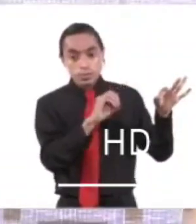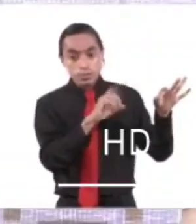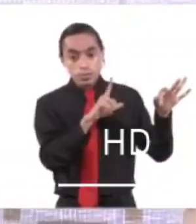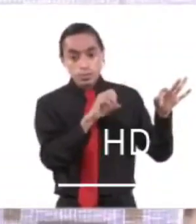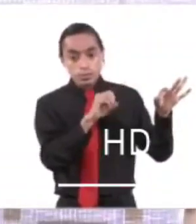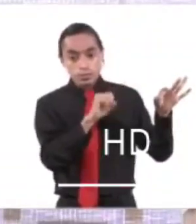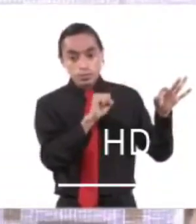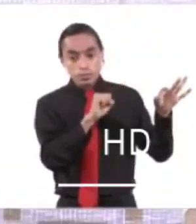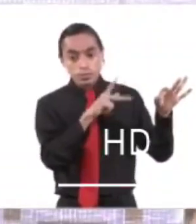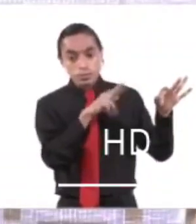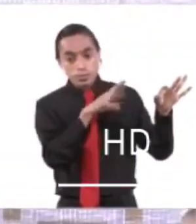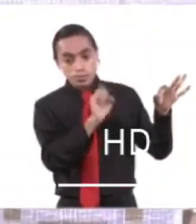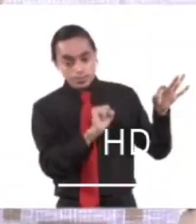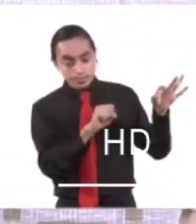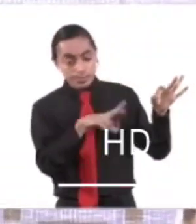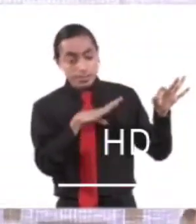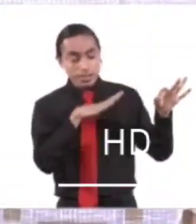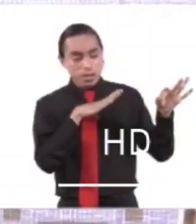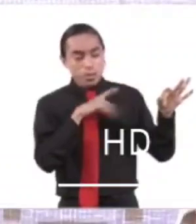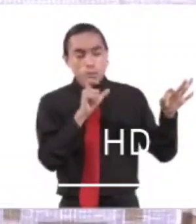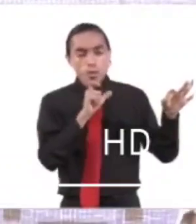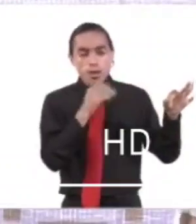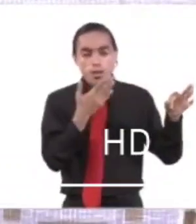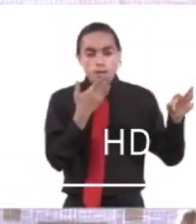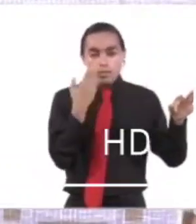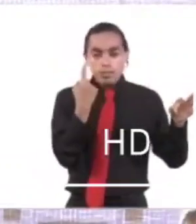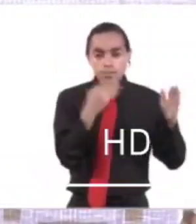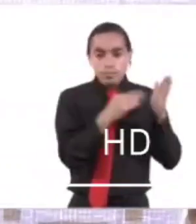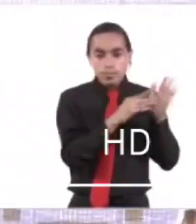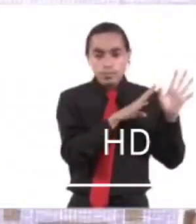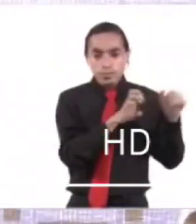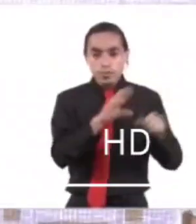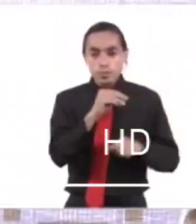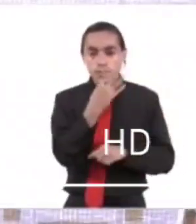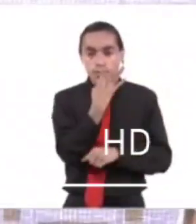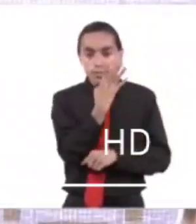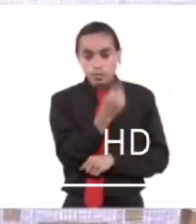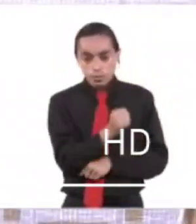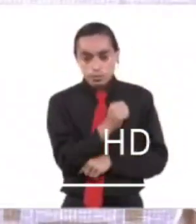en octubre de 1999.